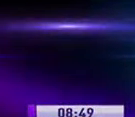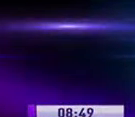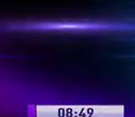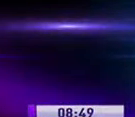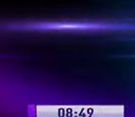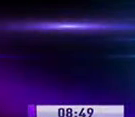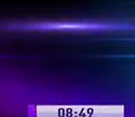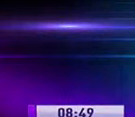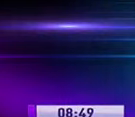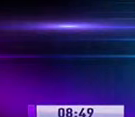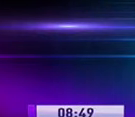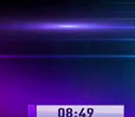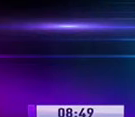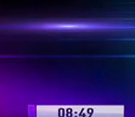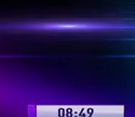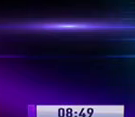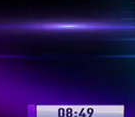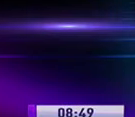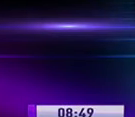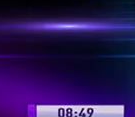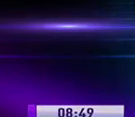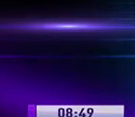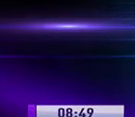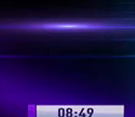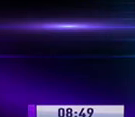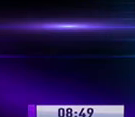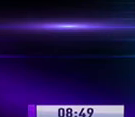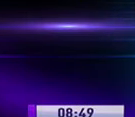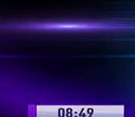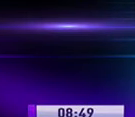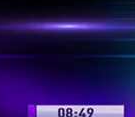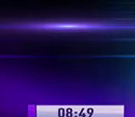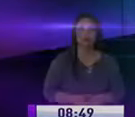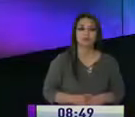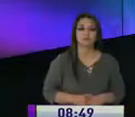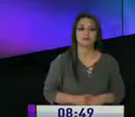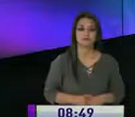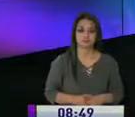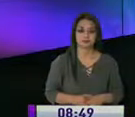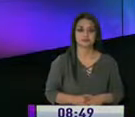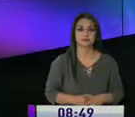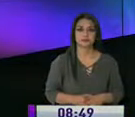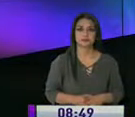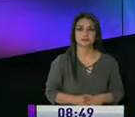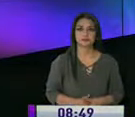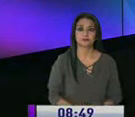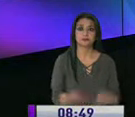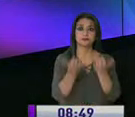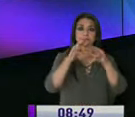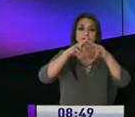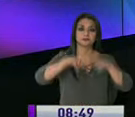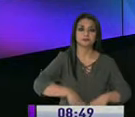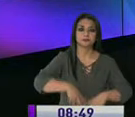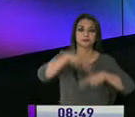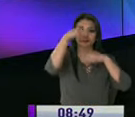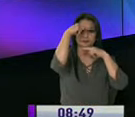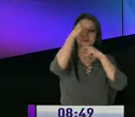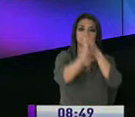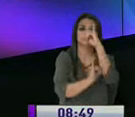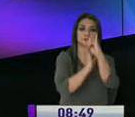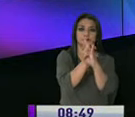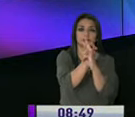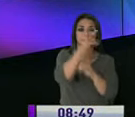ecuatorianos prepararnos para seguir poco a poco sufriendo este tipo de arremetidas luego del proceso equivocado que ha llevado en Colombia el